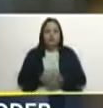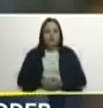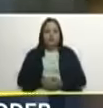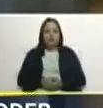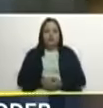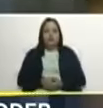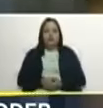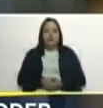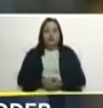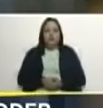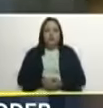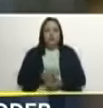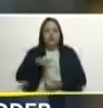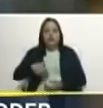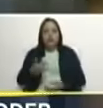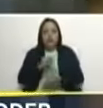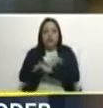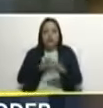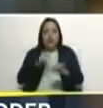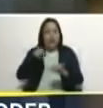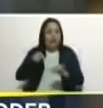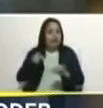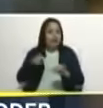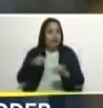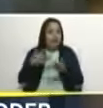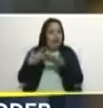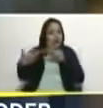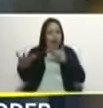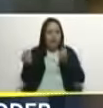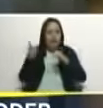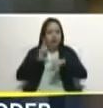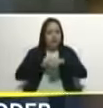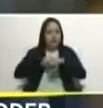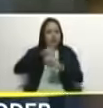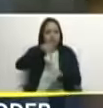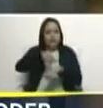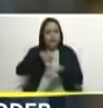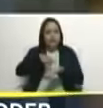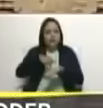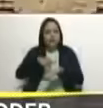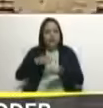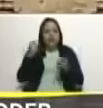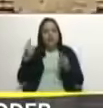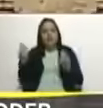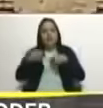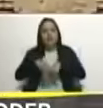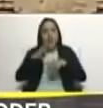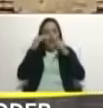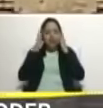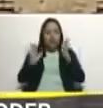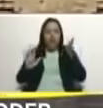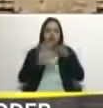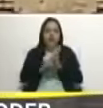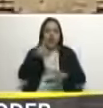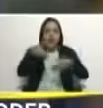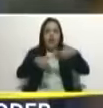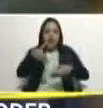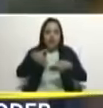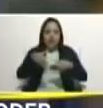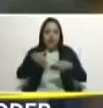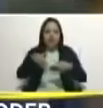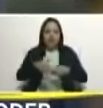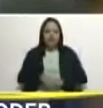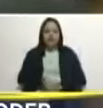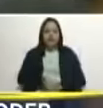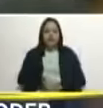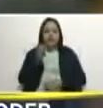señor presidente, en esta ya larga intervención, estamos pendientes también de la elección por la Asamblea Nacional